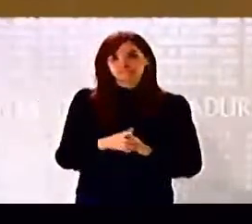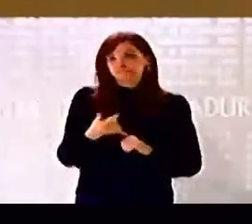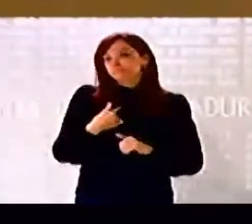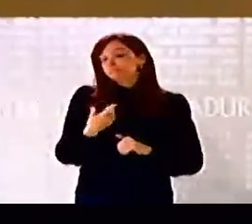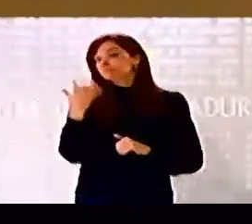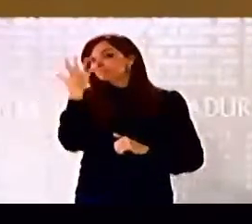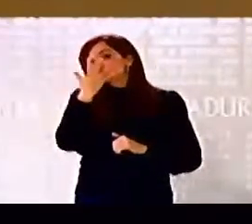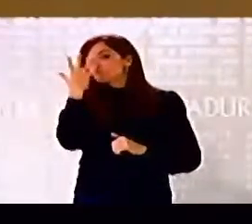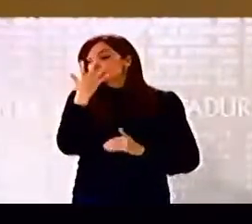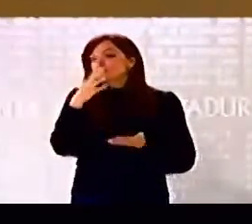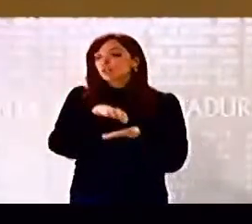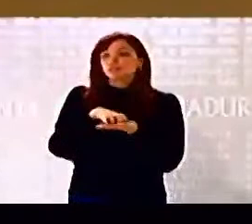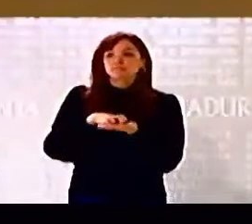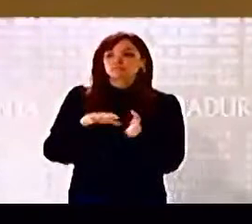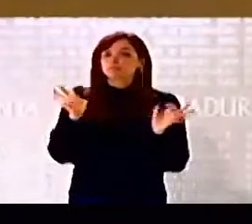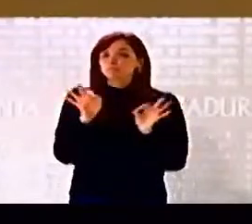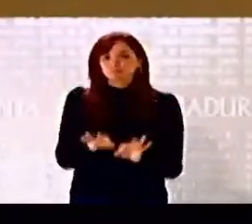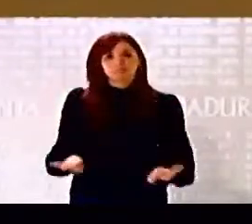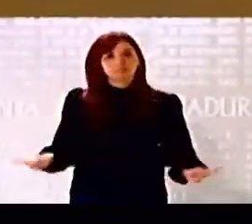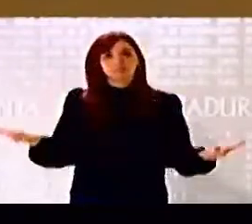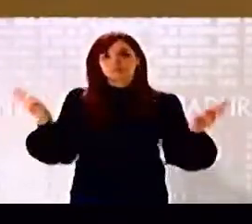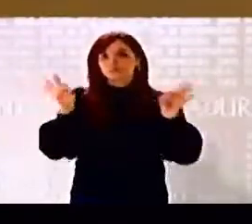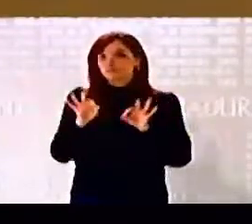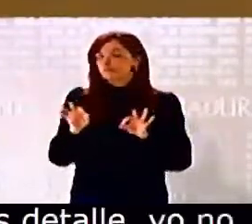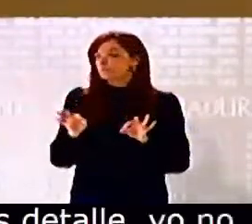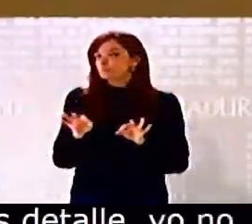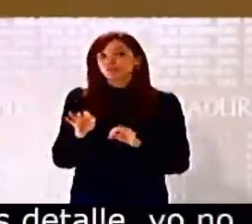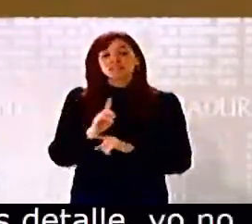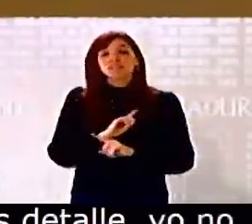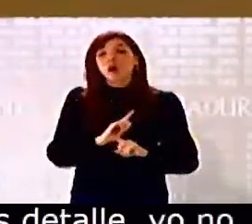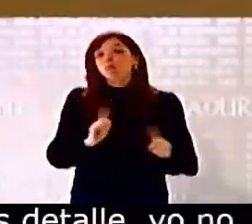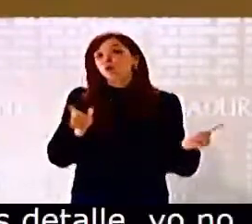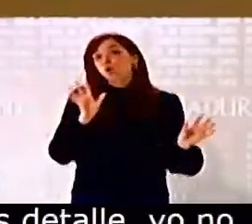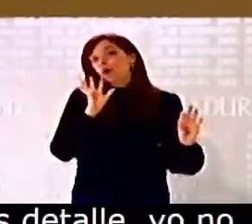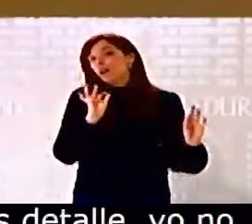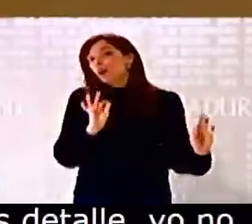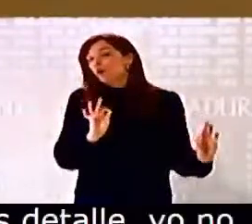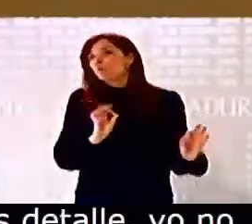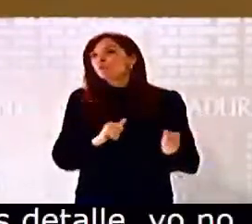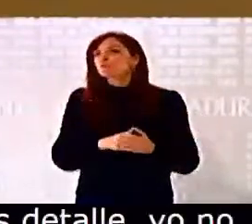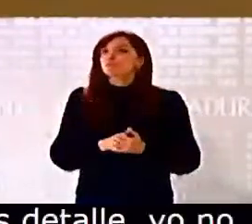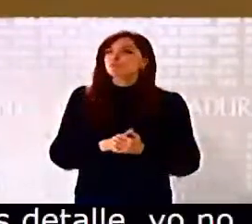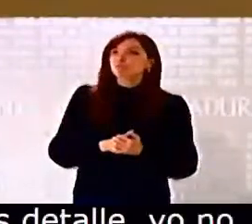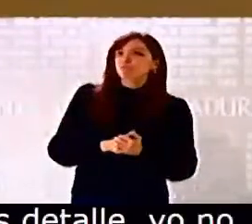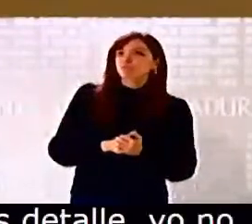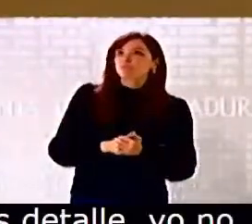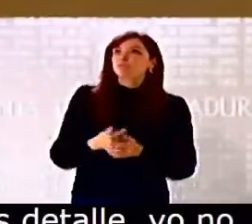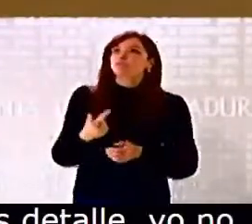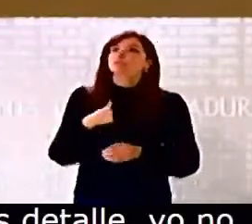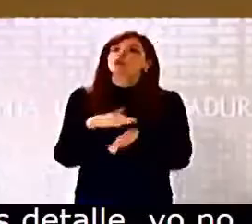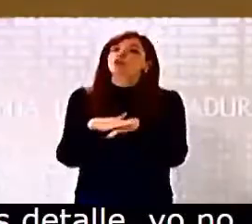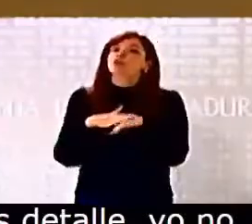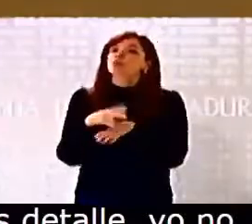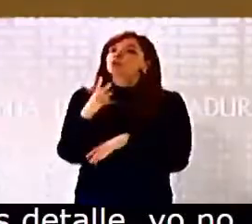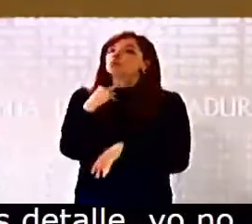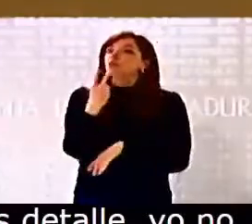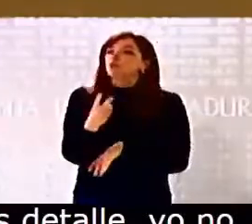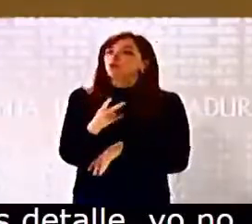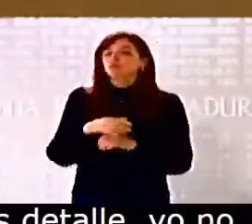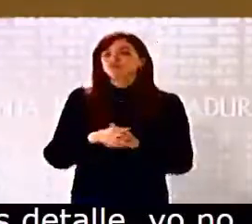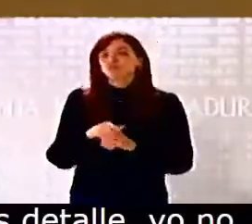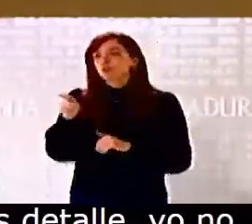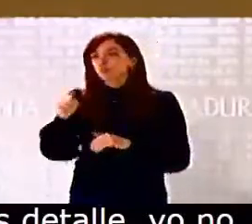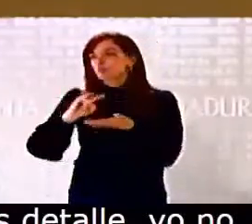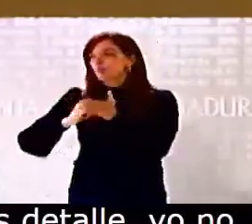cuestionar o valorar. Ni tampoco creo, ¿no? Yo, portavoz del Gobierno, usted, medio de